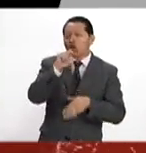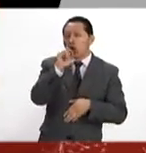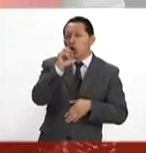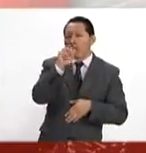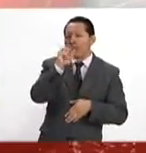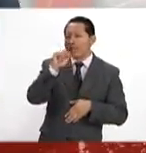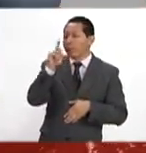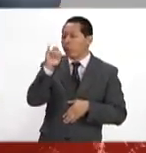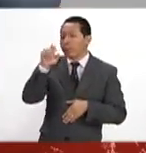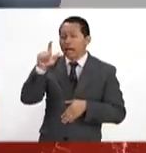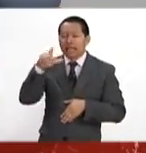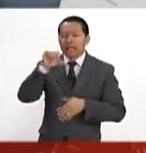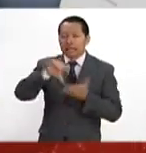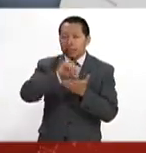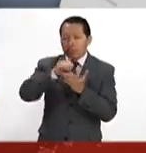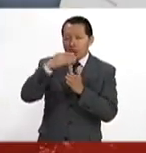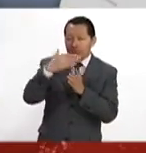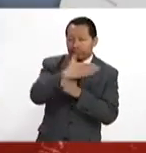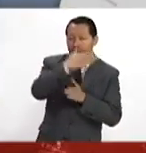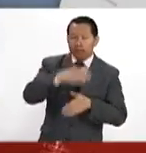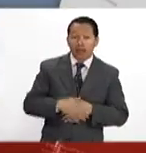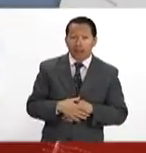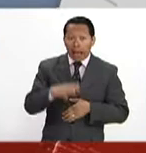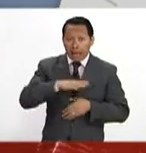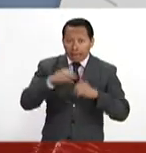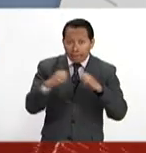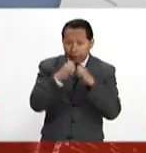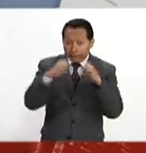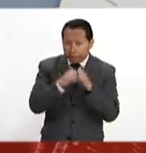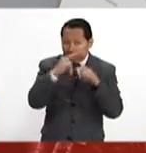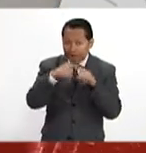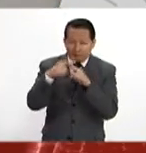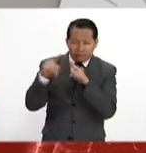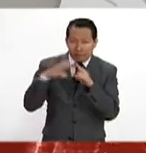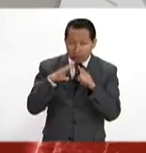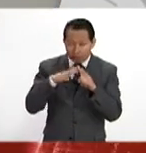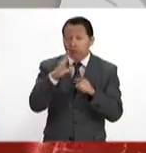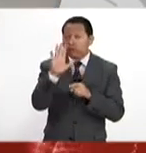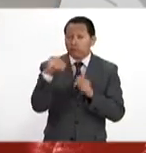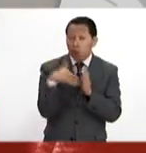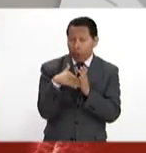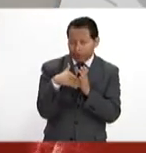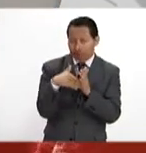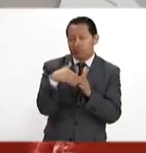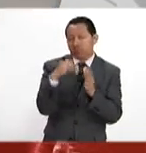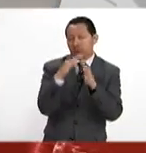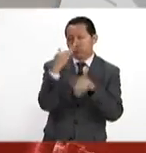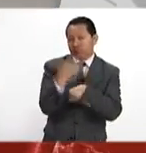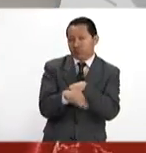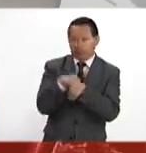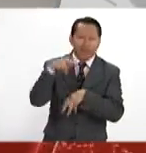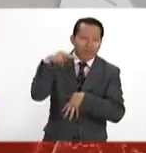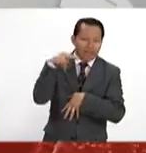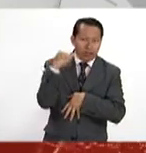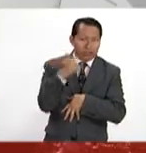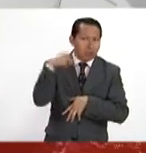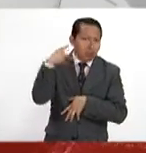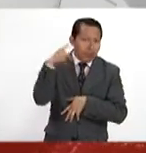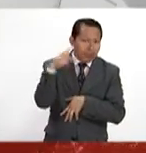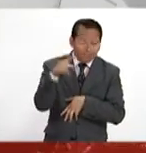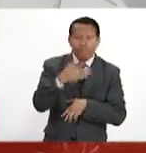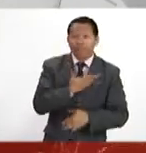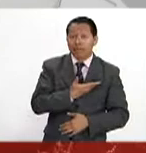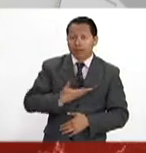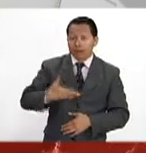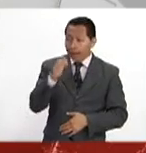país. Fueron activados protocolos preventivos. Más de 5,000 albergues fueron habilitados en Veracruz y Puebla. El presidente